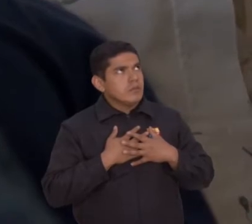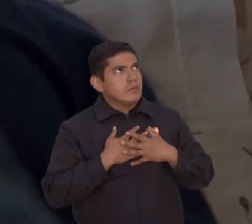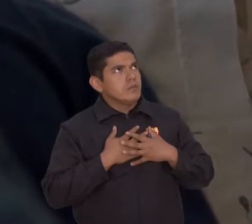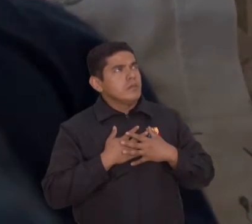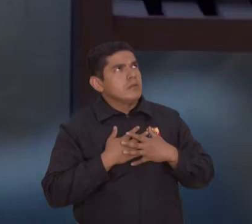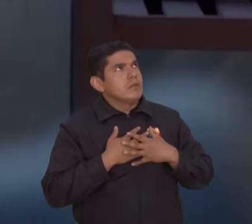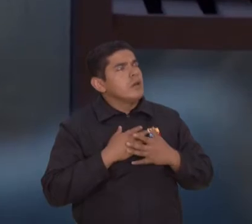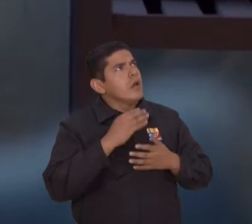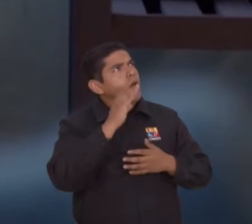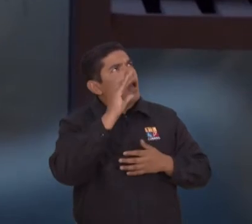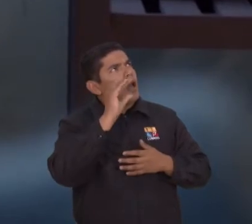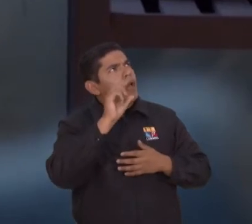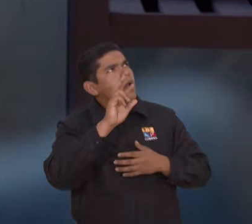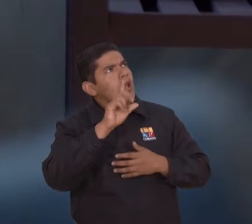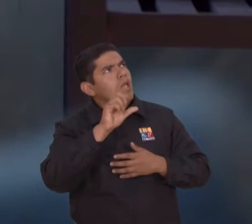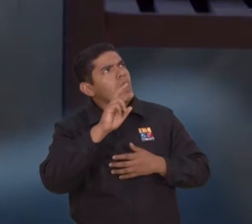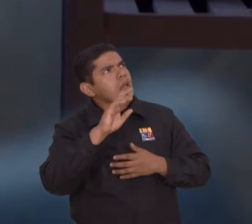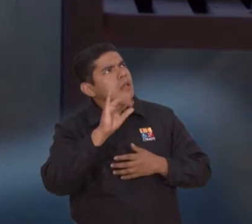Clarita.